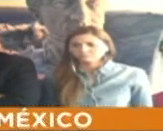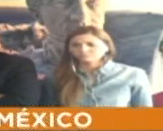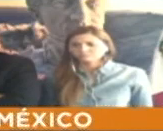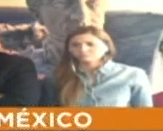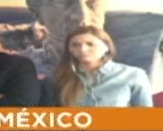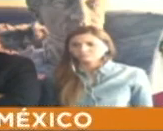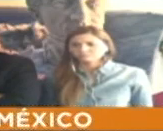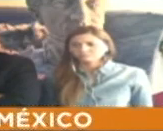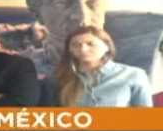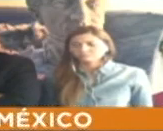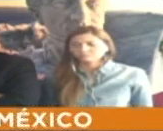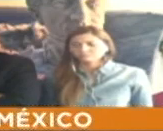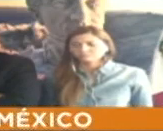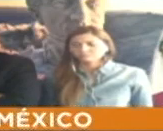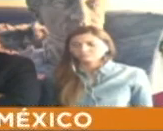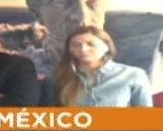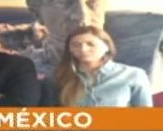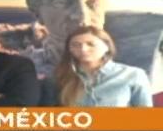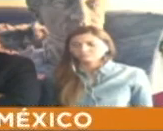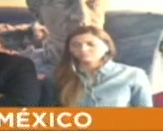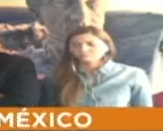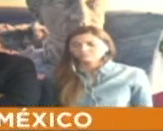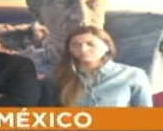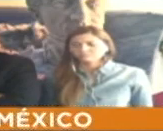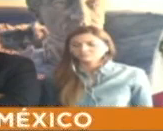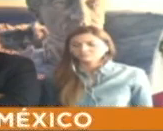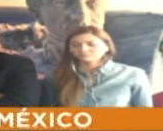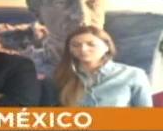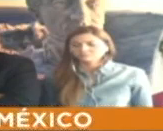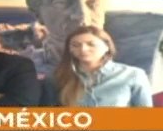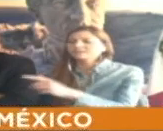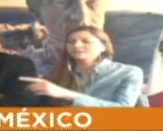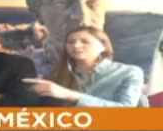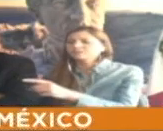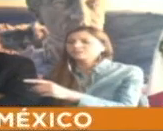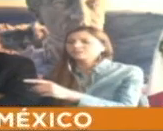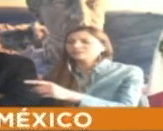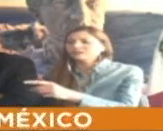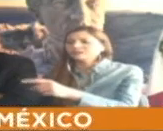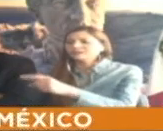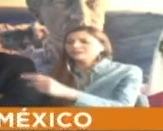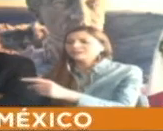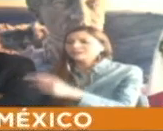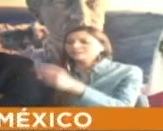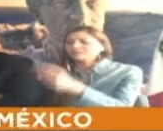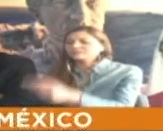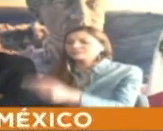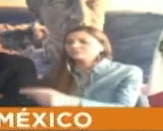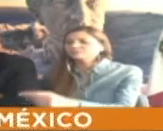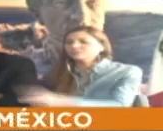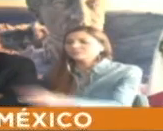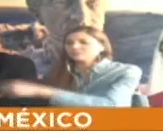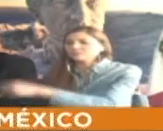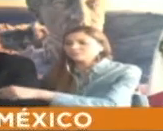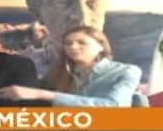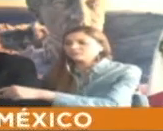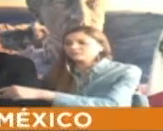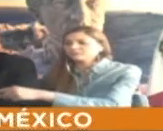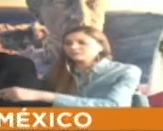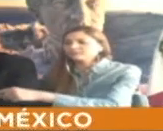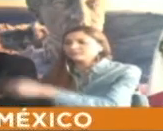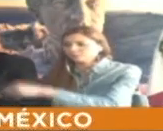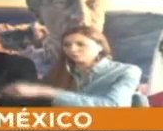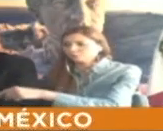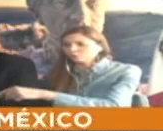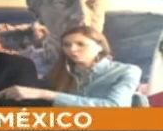aquí, a Ralph González, el primer ministro, valiente, valiente primer ministro. ¿Qué siento